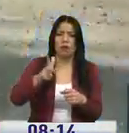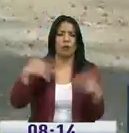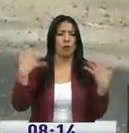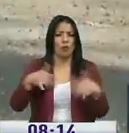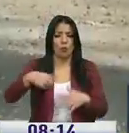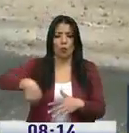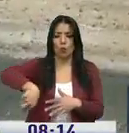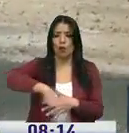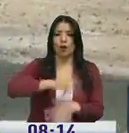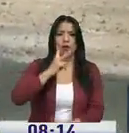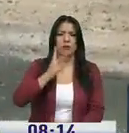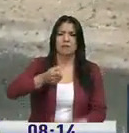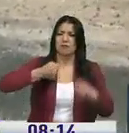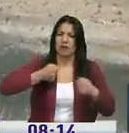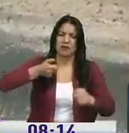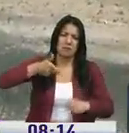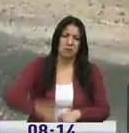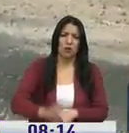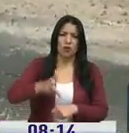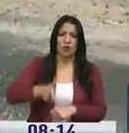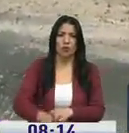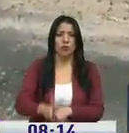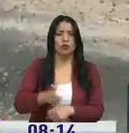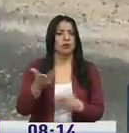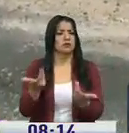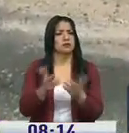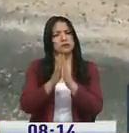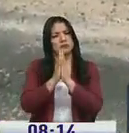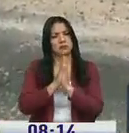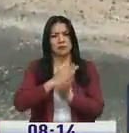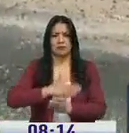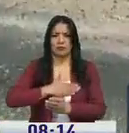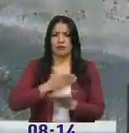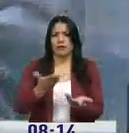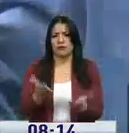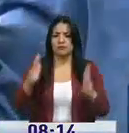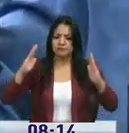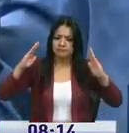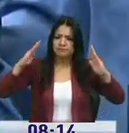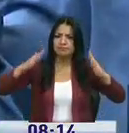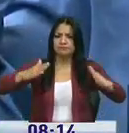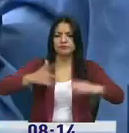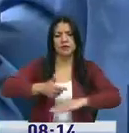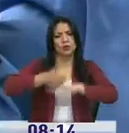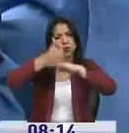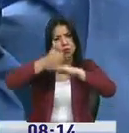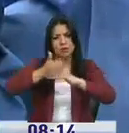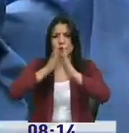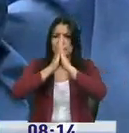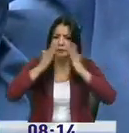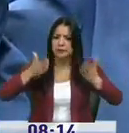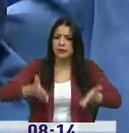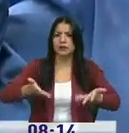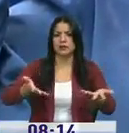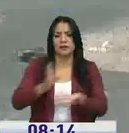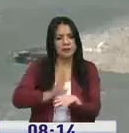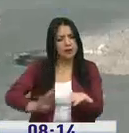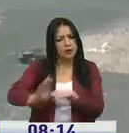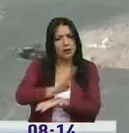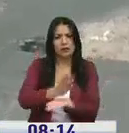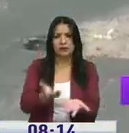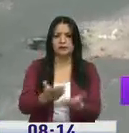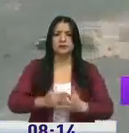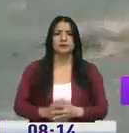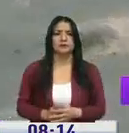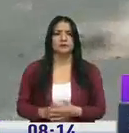hueco y golpea fuerte entonces yo creo que debe más interés entre las autoridades que se preocupen del barrio además se